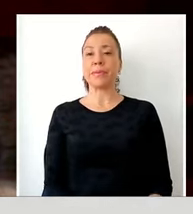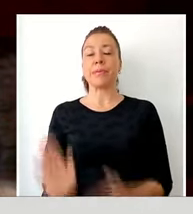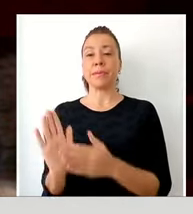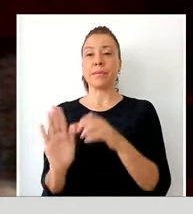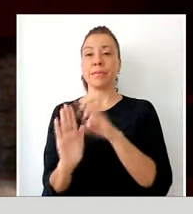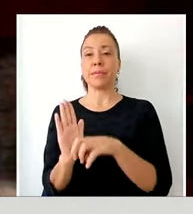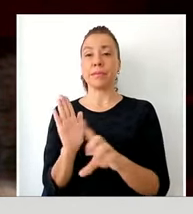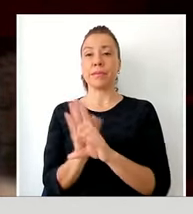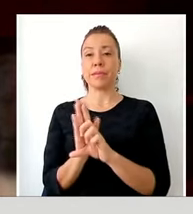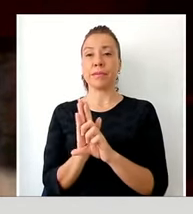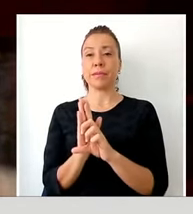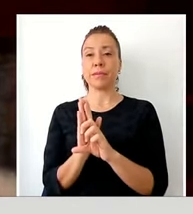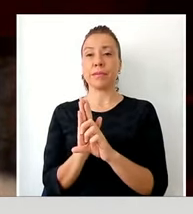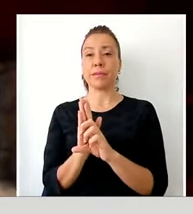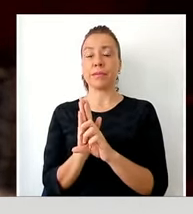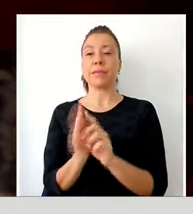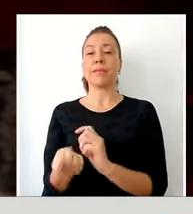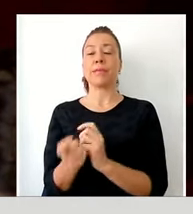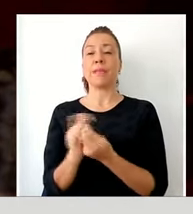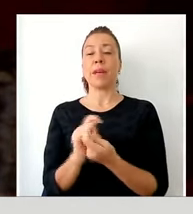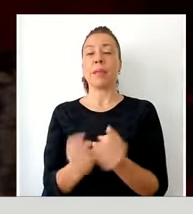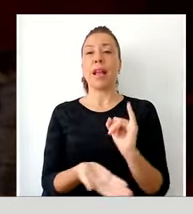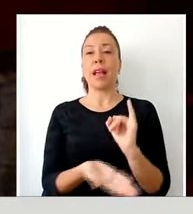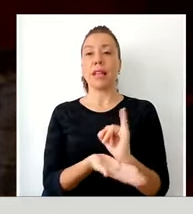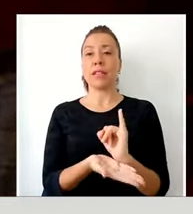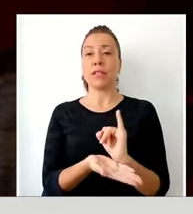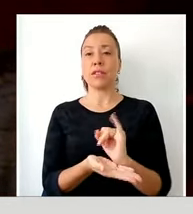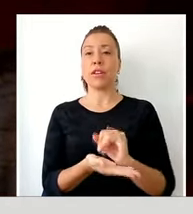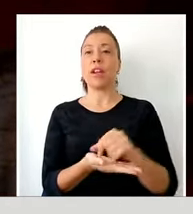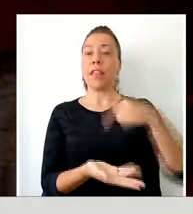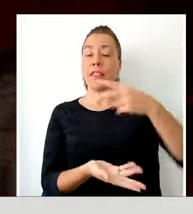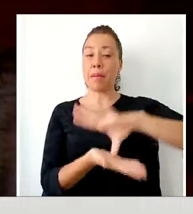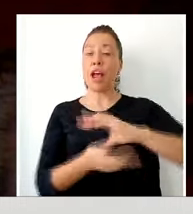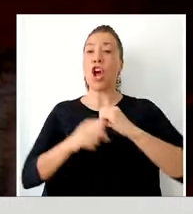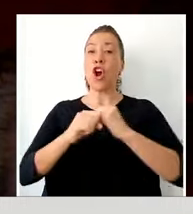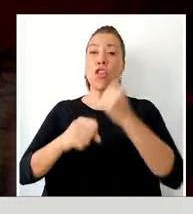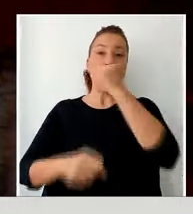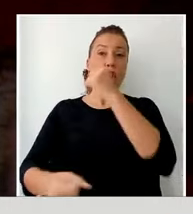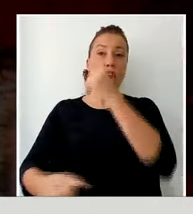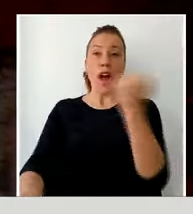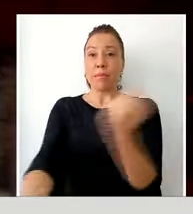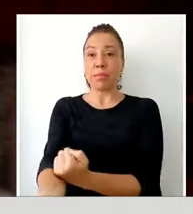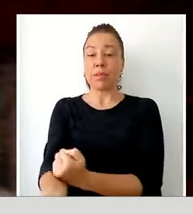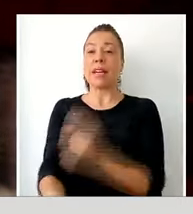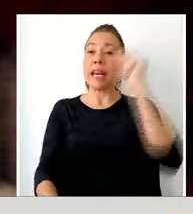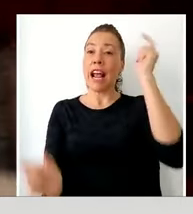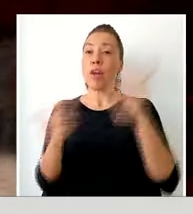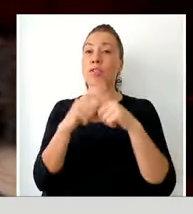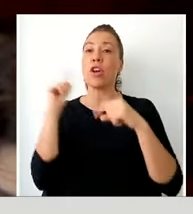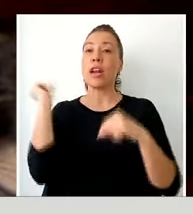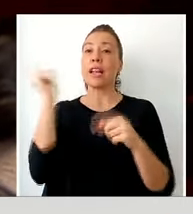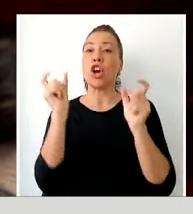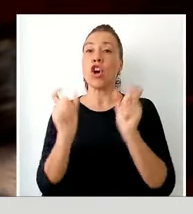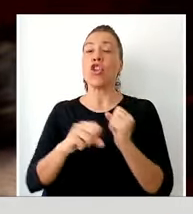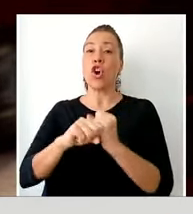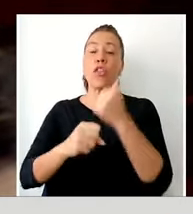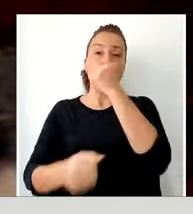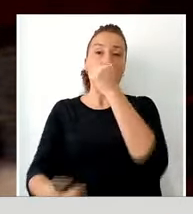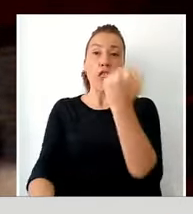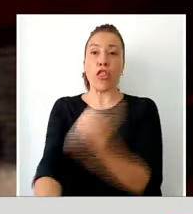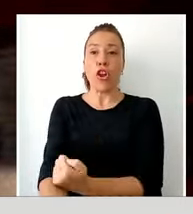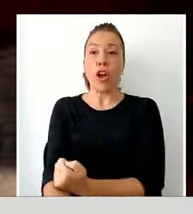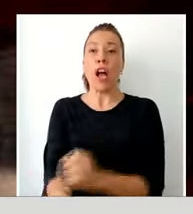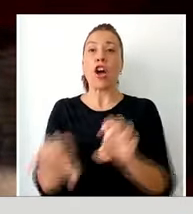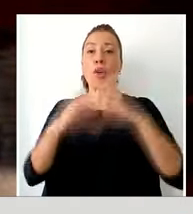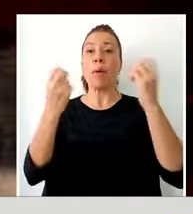adecua la institucionalidad nacional antidopaje creando la Comisión Nacional de control antidopaje como una corporación de derecho